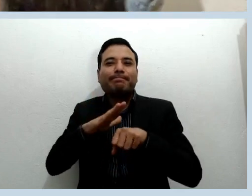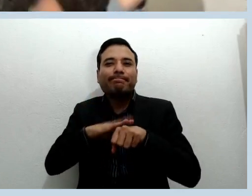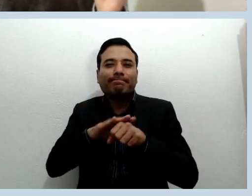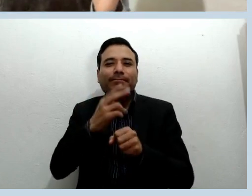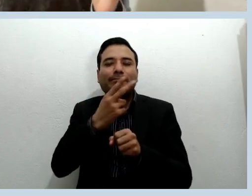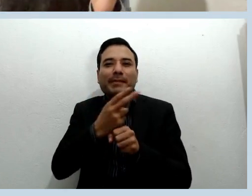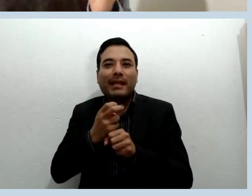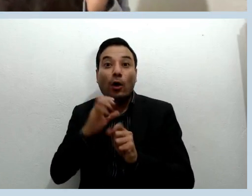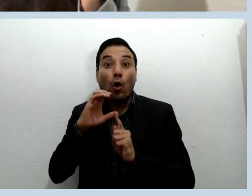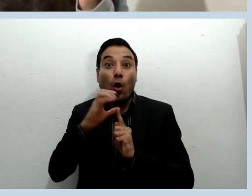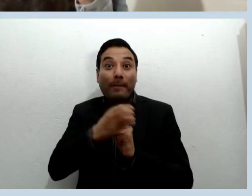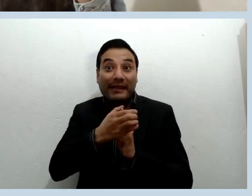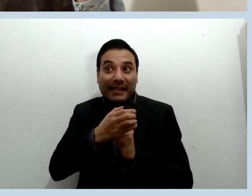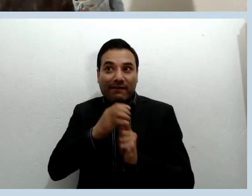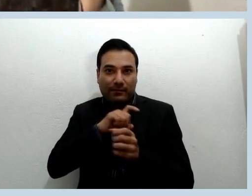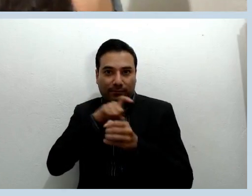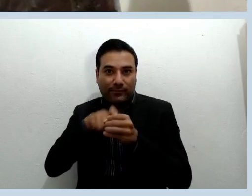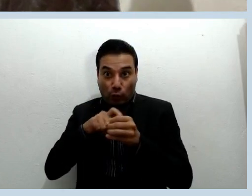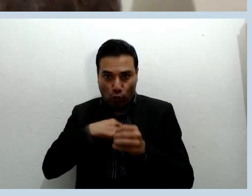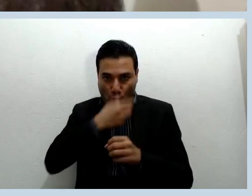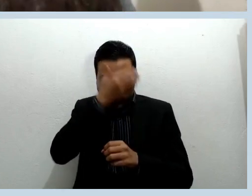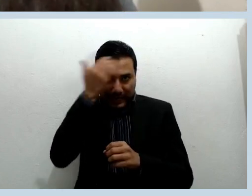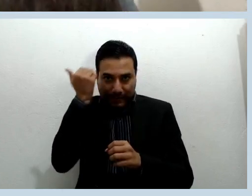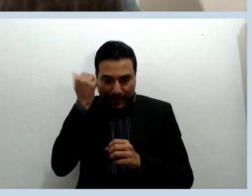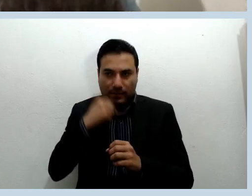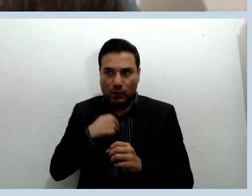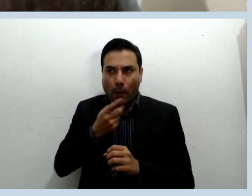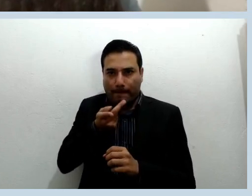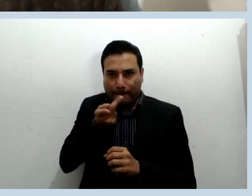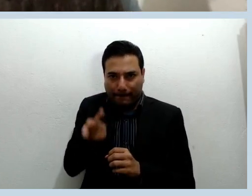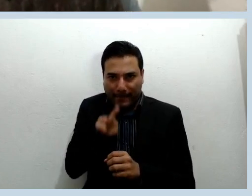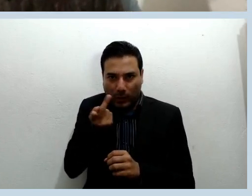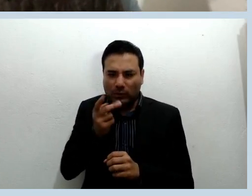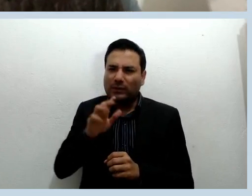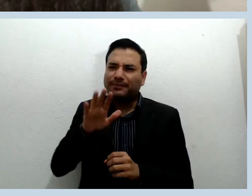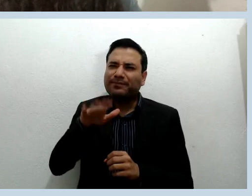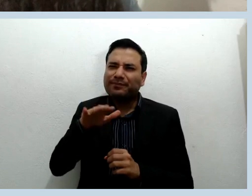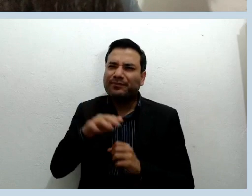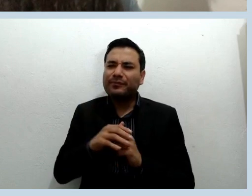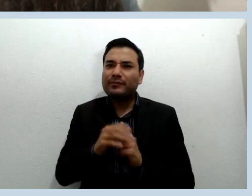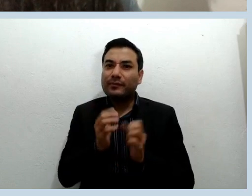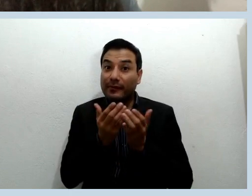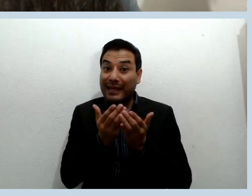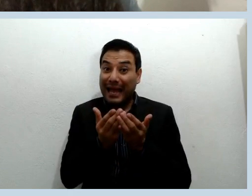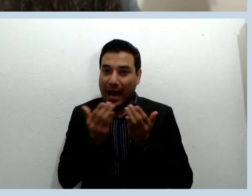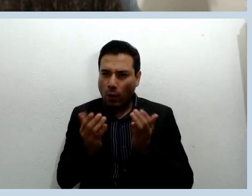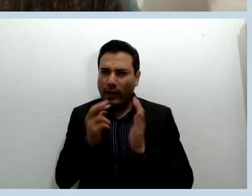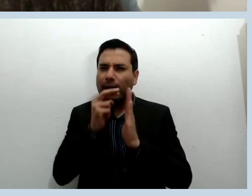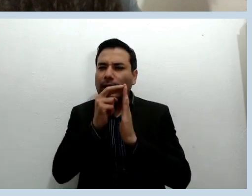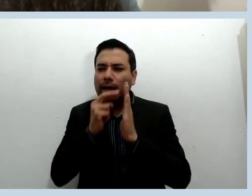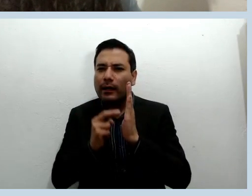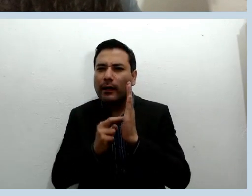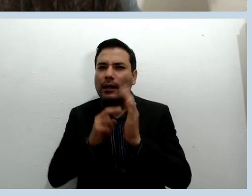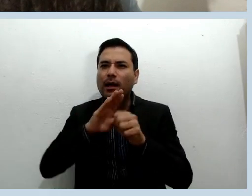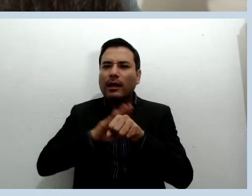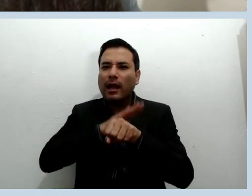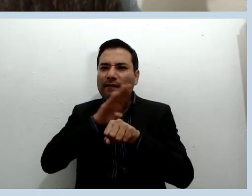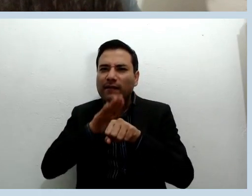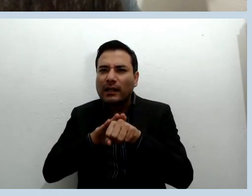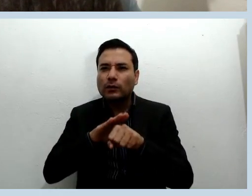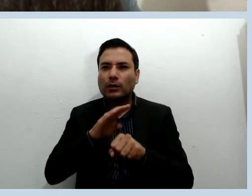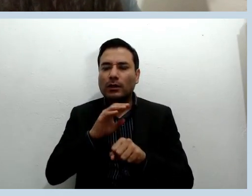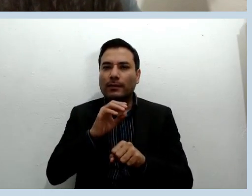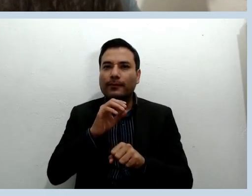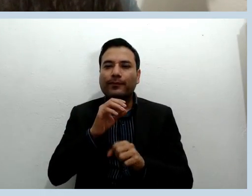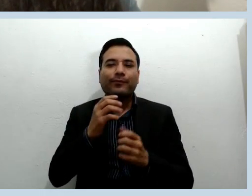sépanlo Este era algo así de si si ahora los parámetros de calificación de talentoso o